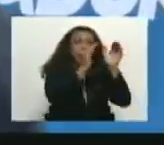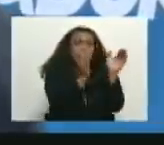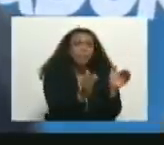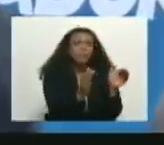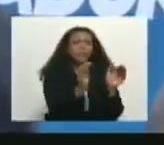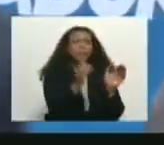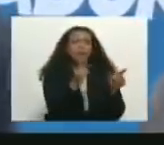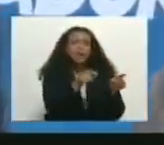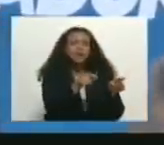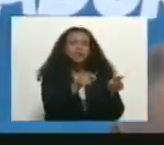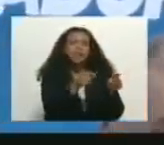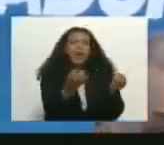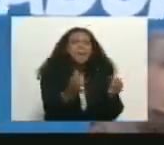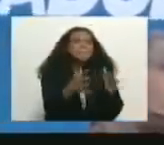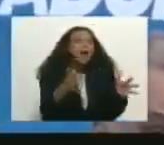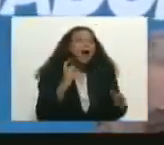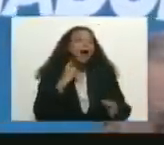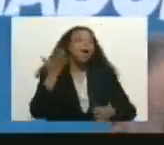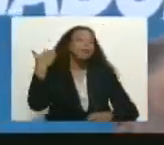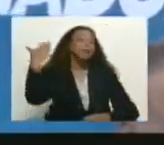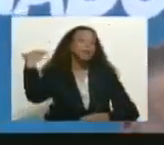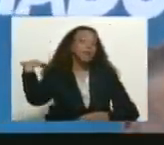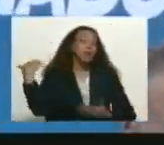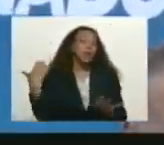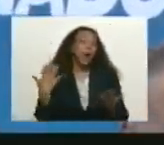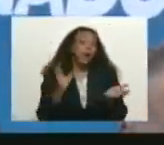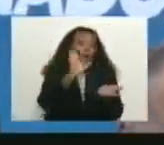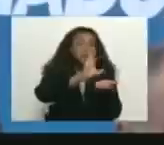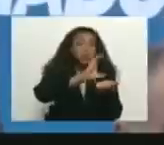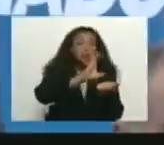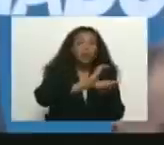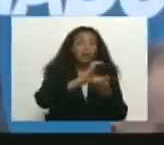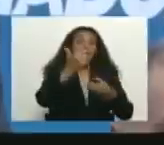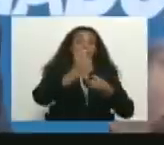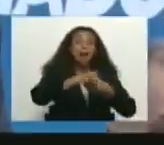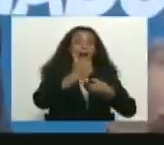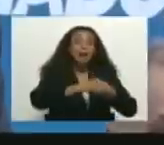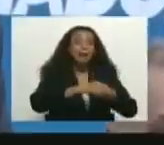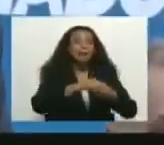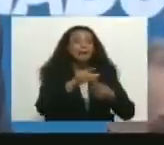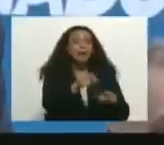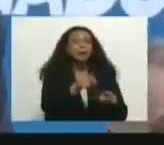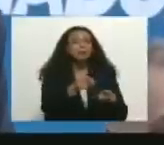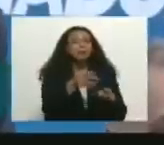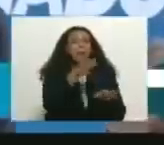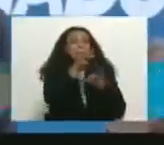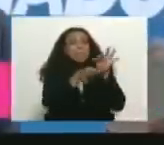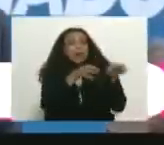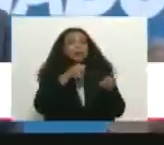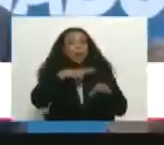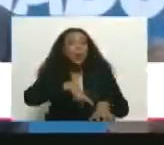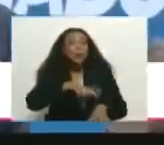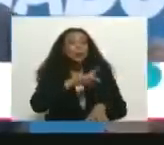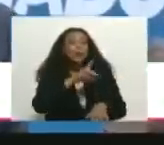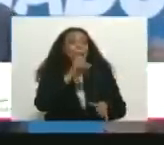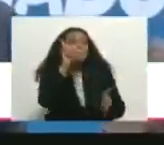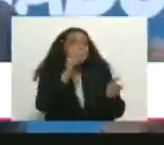considerada la más antigua de la ciudad de Maracaibo. Se habla de